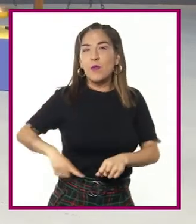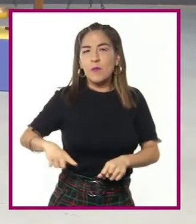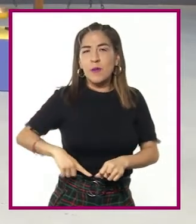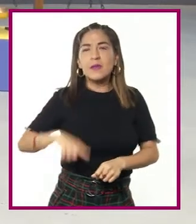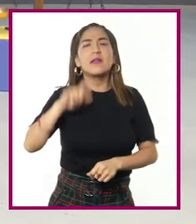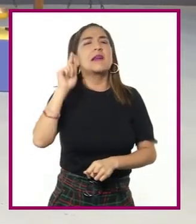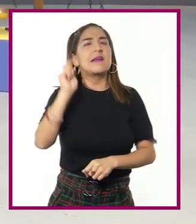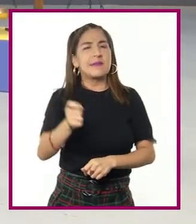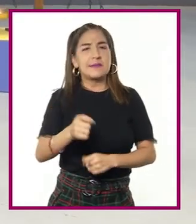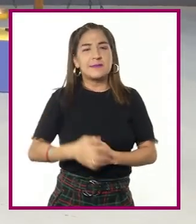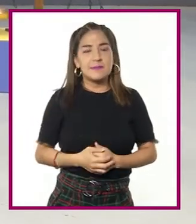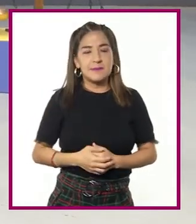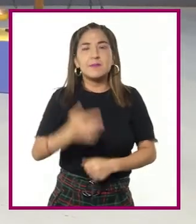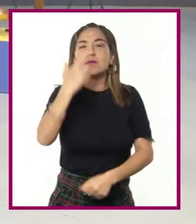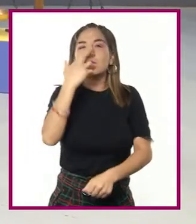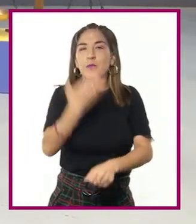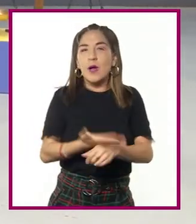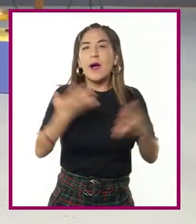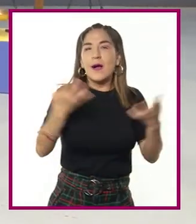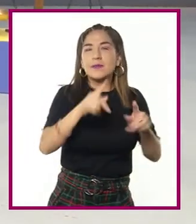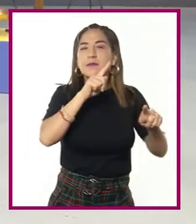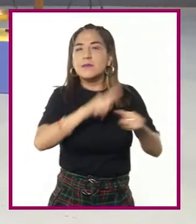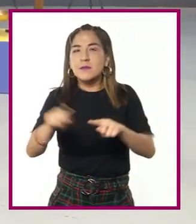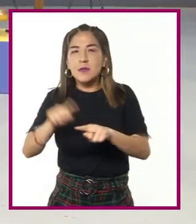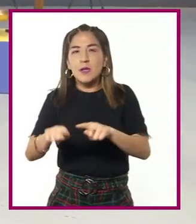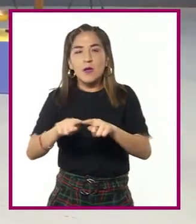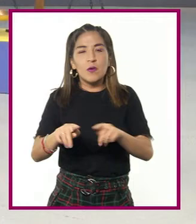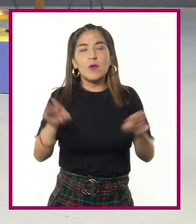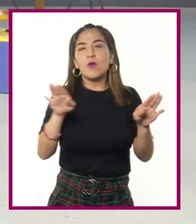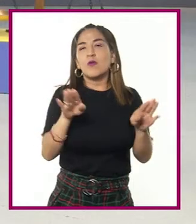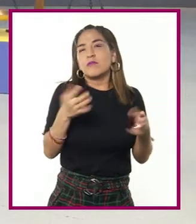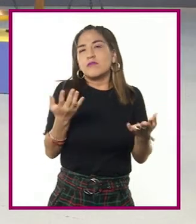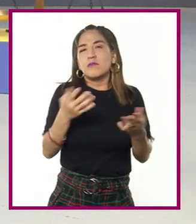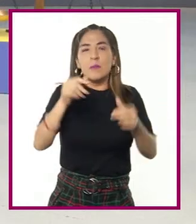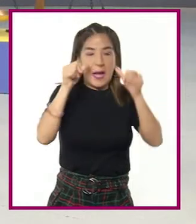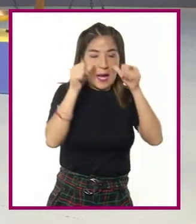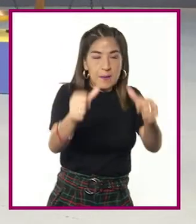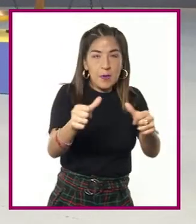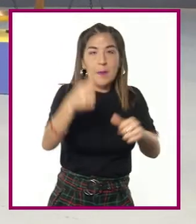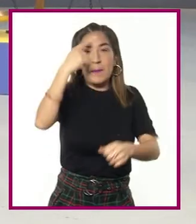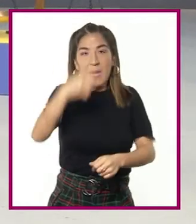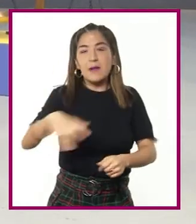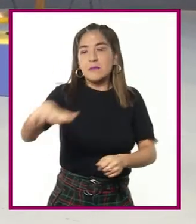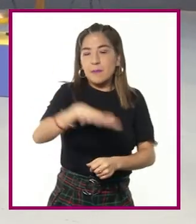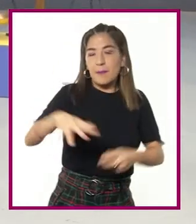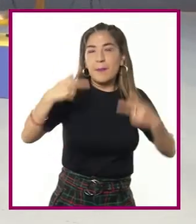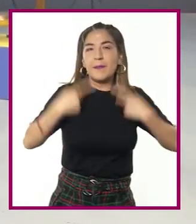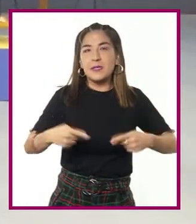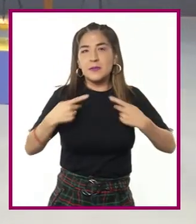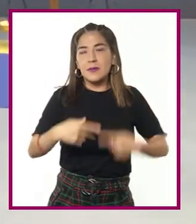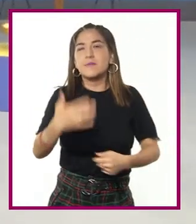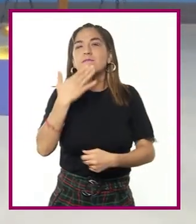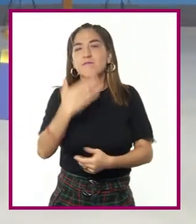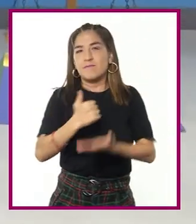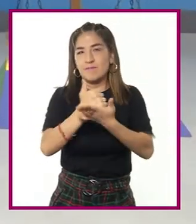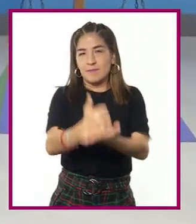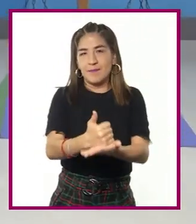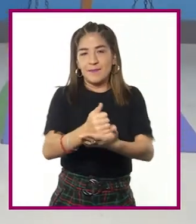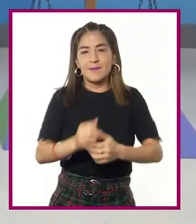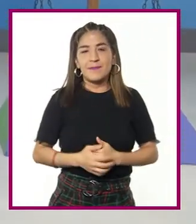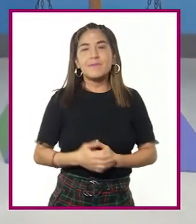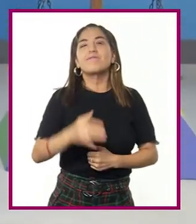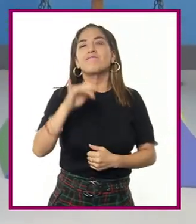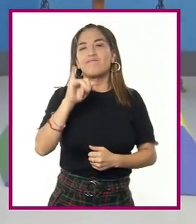aquella persona que se encarga de realizar una tarea con el fin de generar un bienestar para toda la sociedad. Así